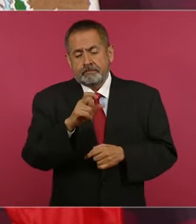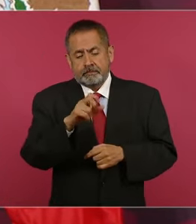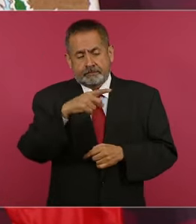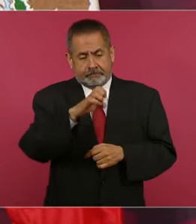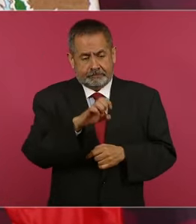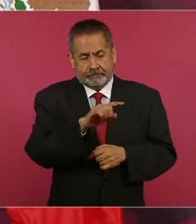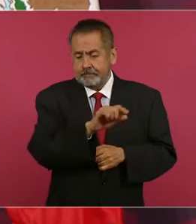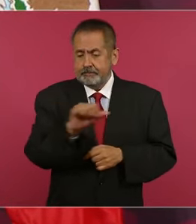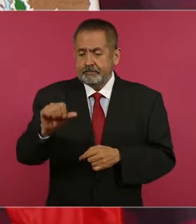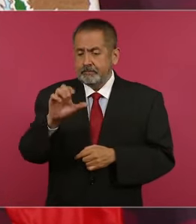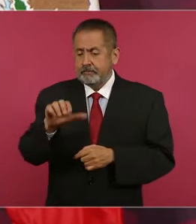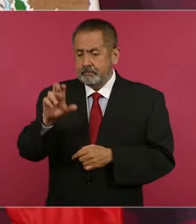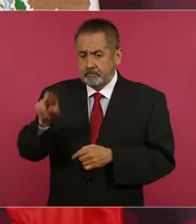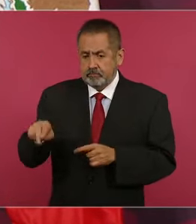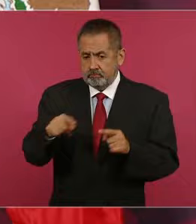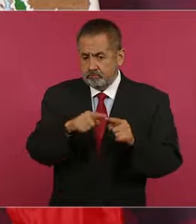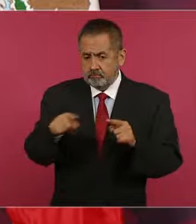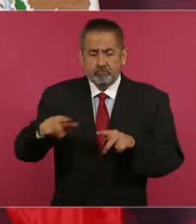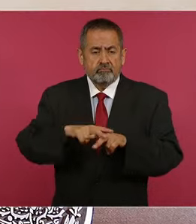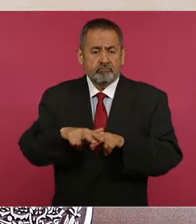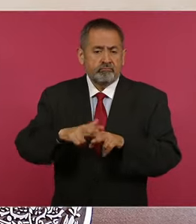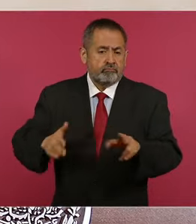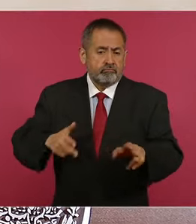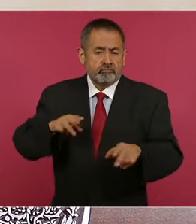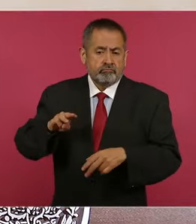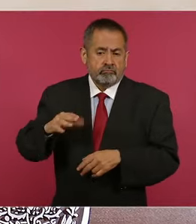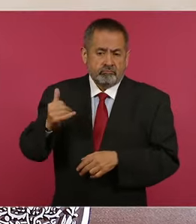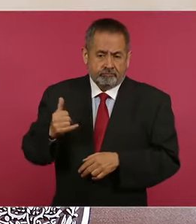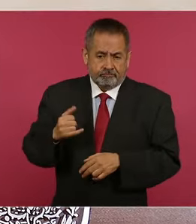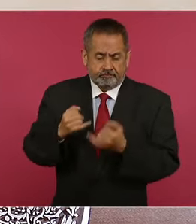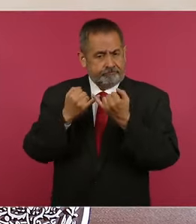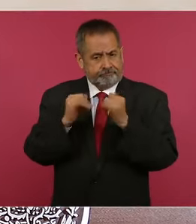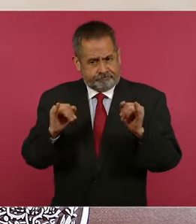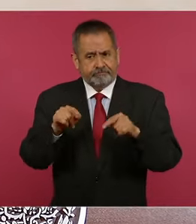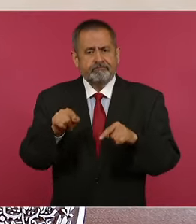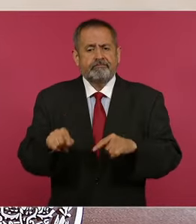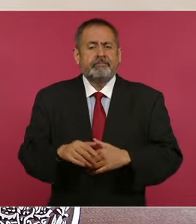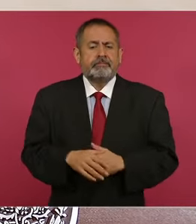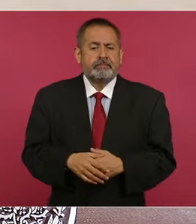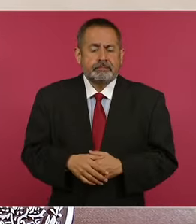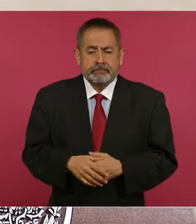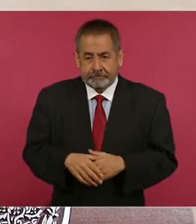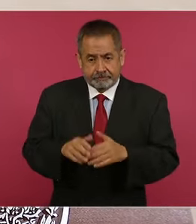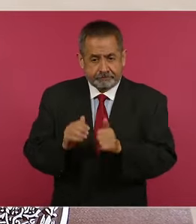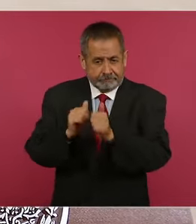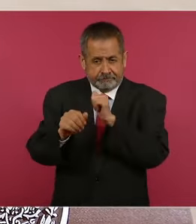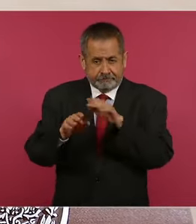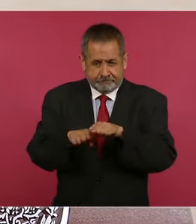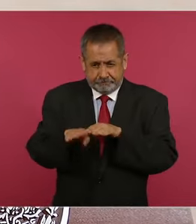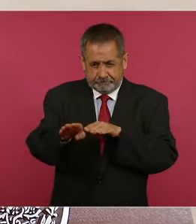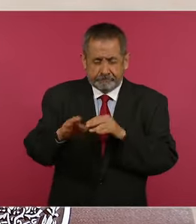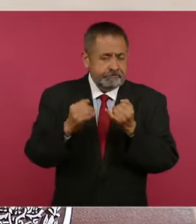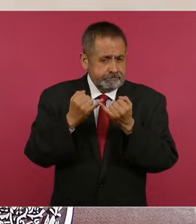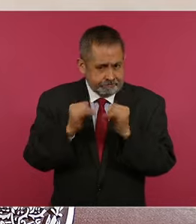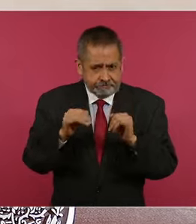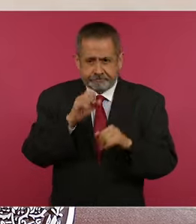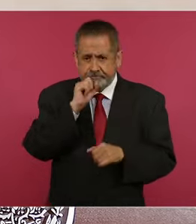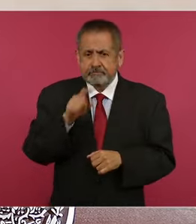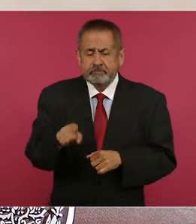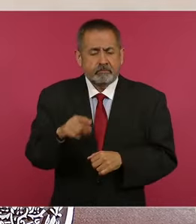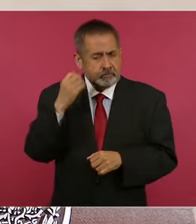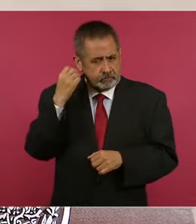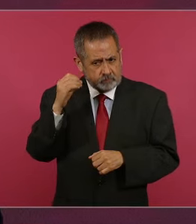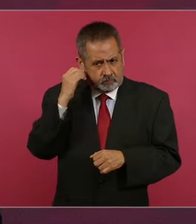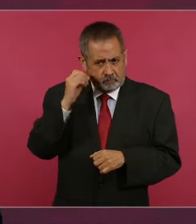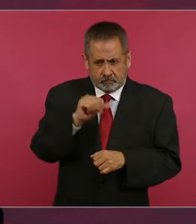Palenque-Cancún del Tren Maya. Inauguramos esta carretera de